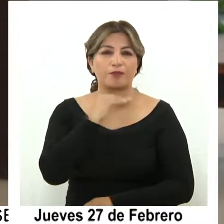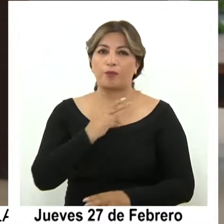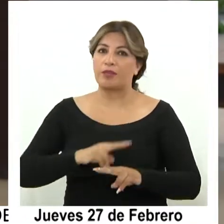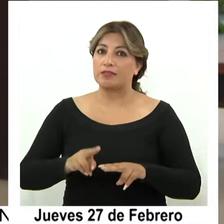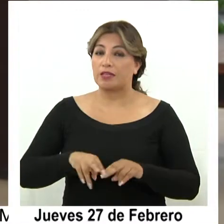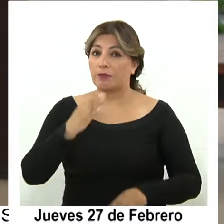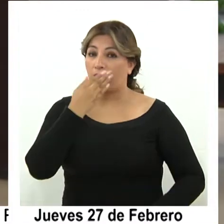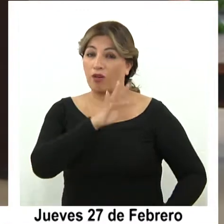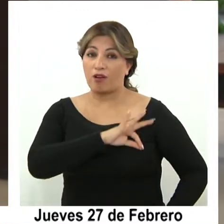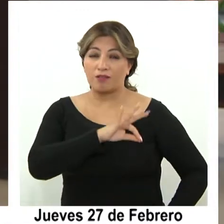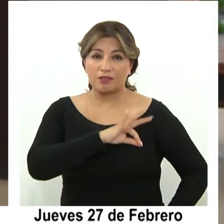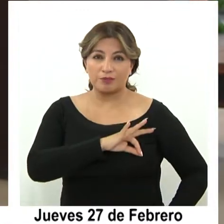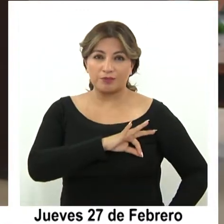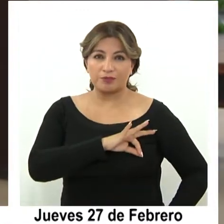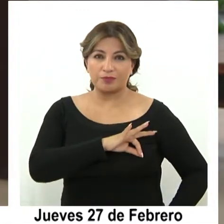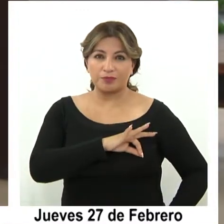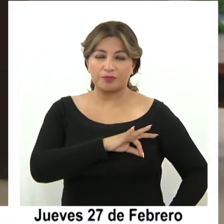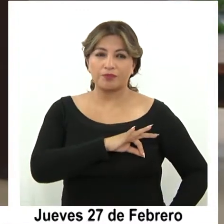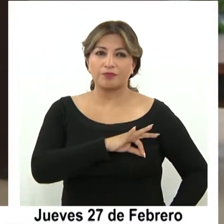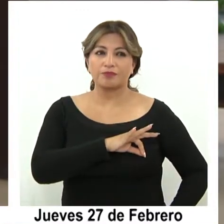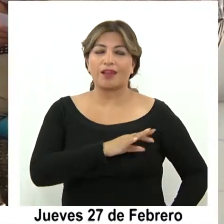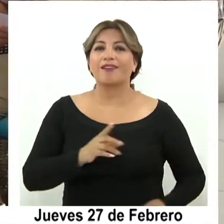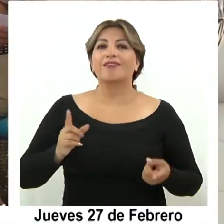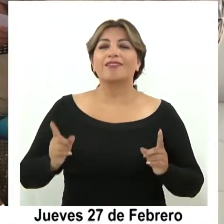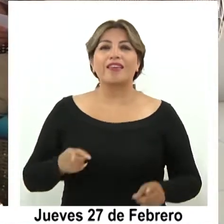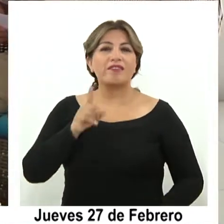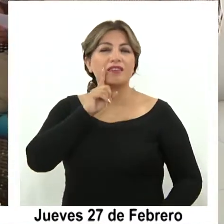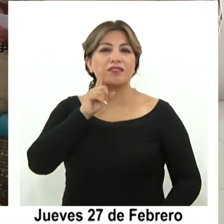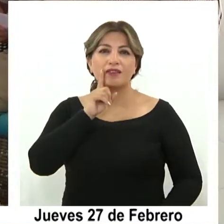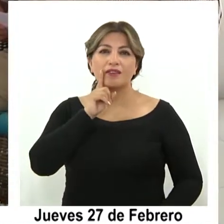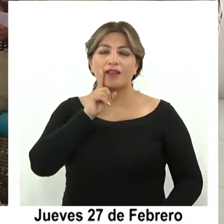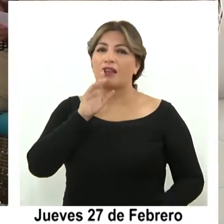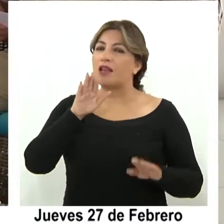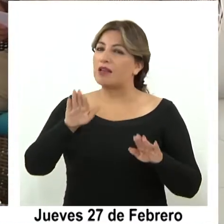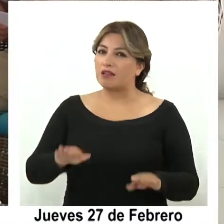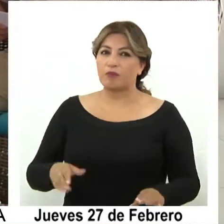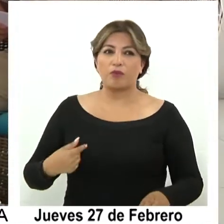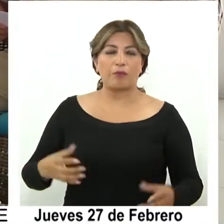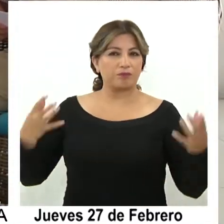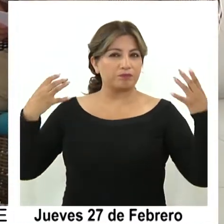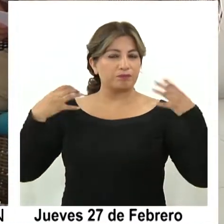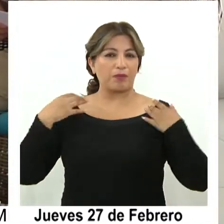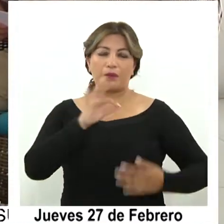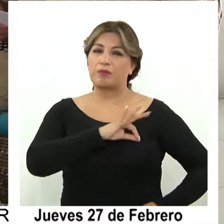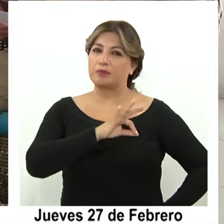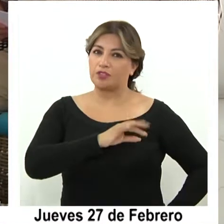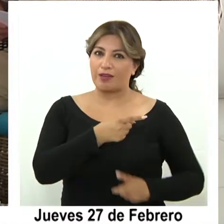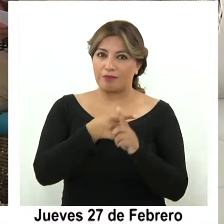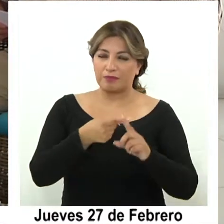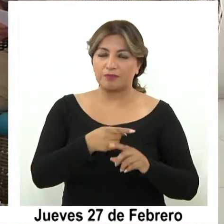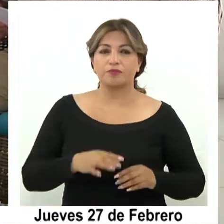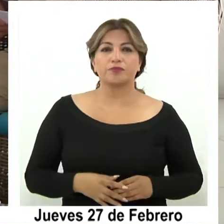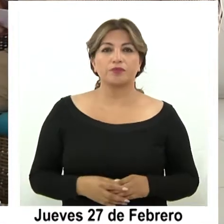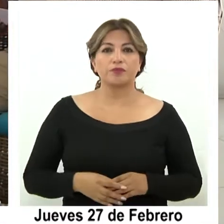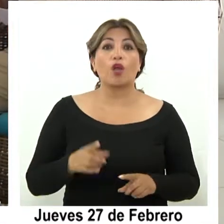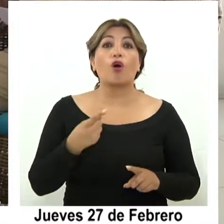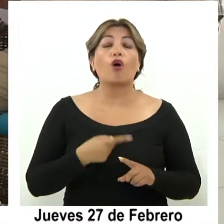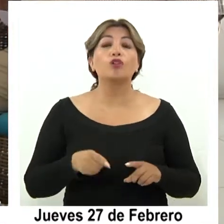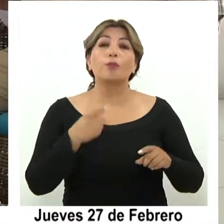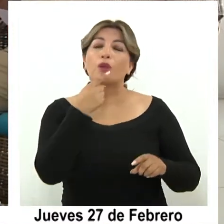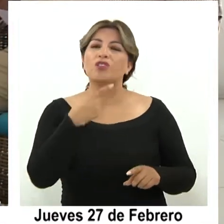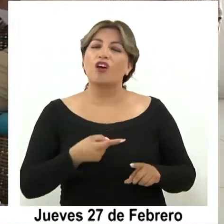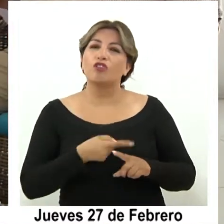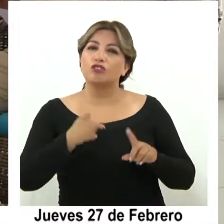rápidamente para mejorar las pensiones del pilar solidario, debemos tener la misma celeridad para hacernos cargo de las pensiones de la clase media. Ahora, otro